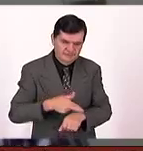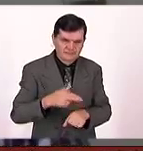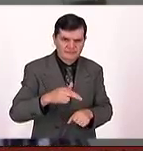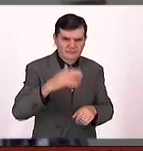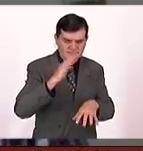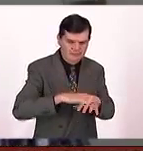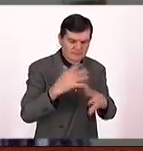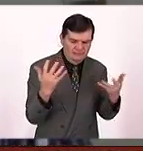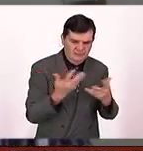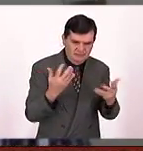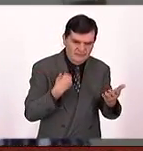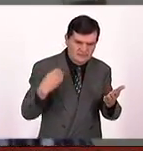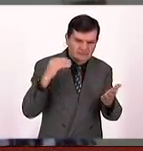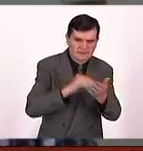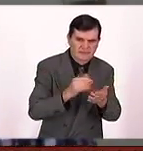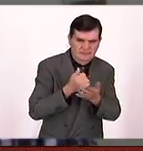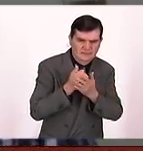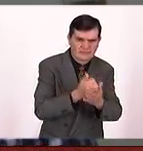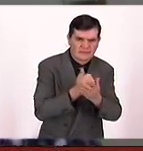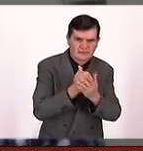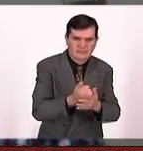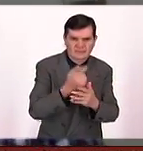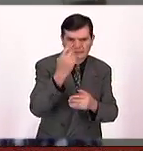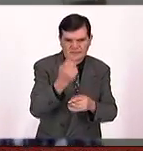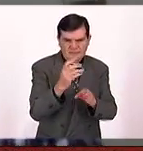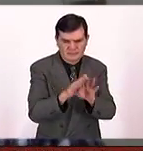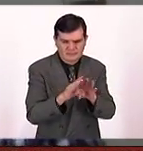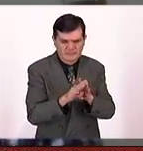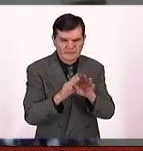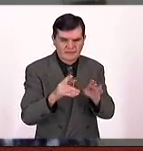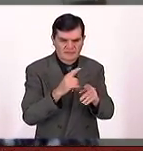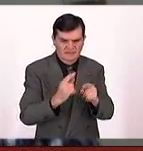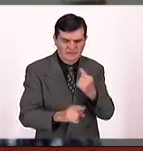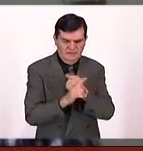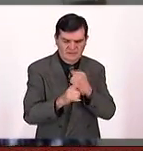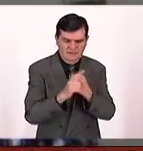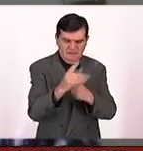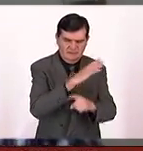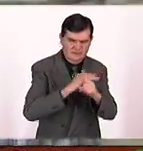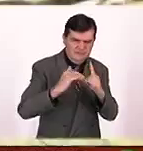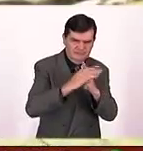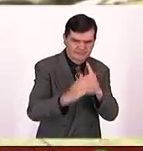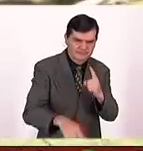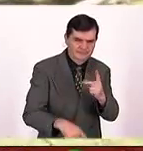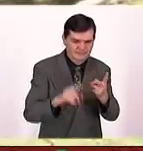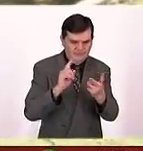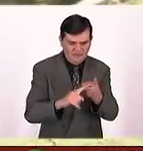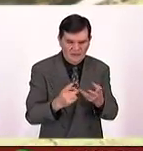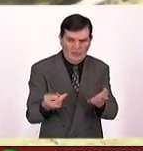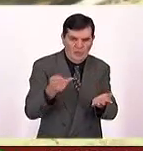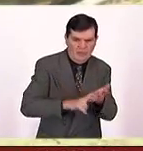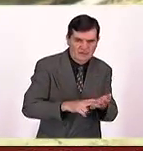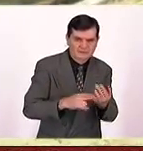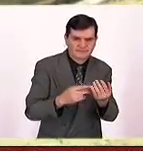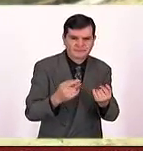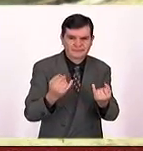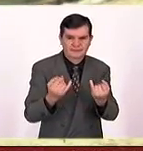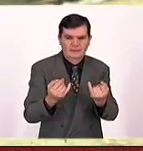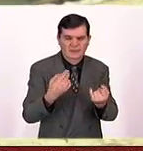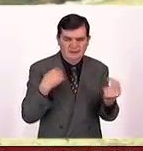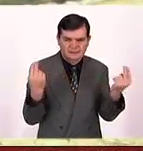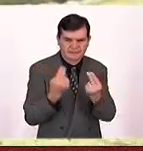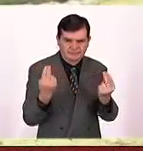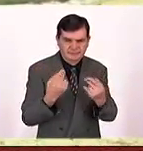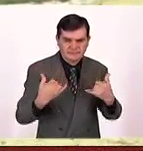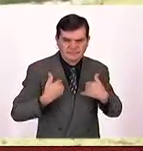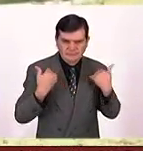conocimiento que ayude precisamente a enfrentar esta gran problemática ambiental. Además de esto, pues se necesita